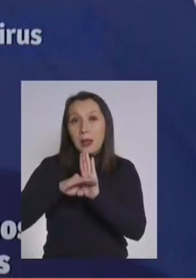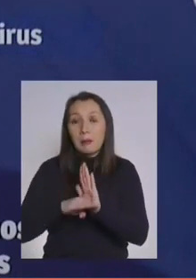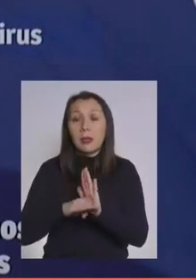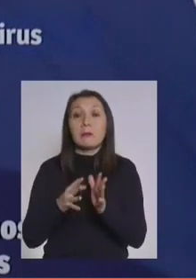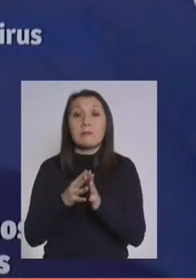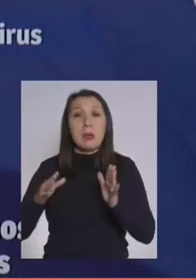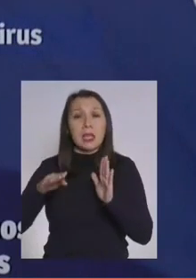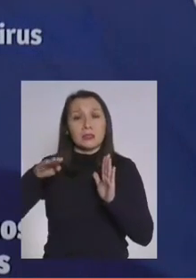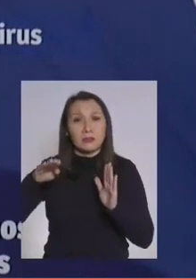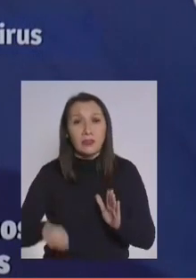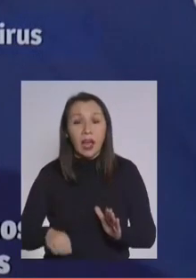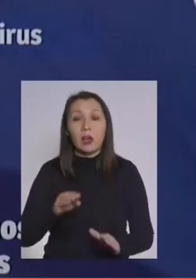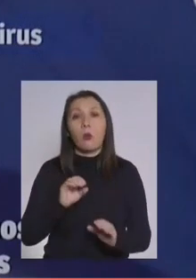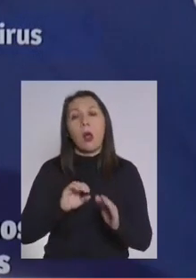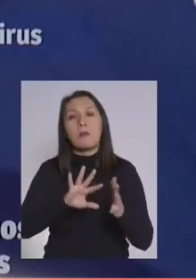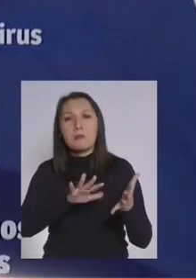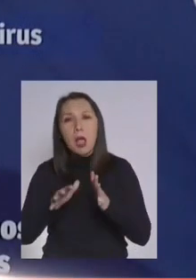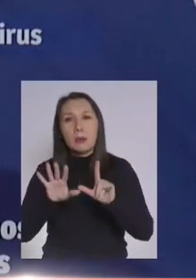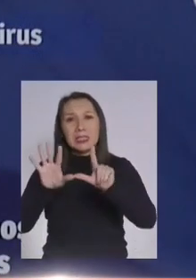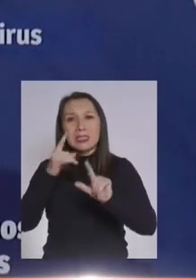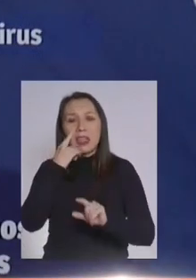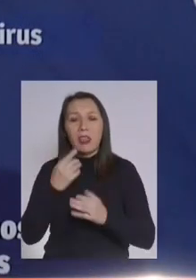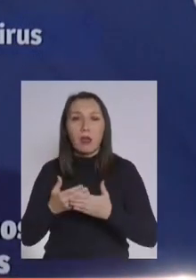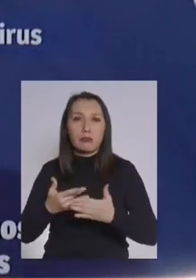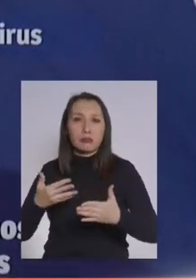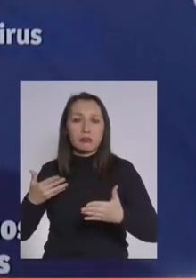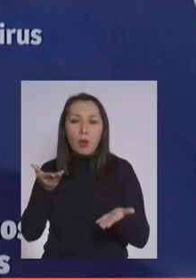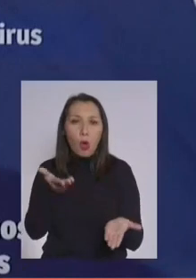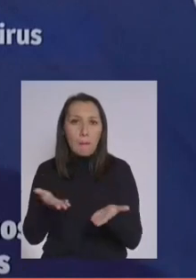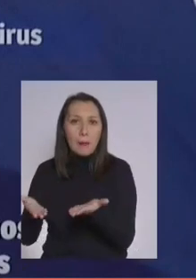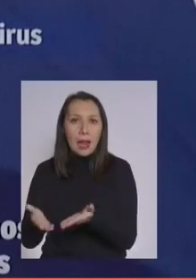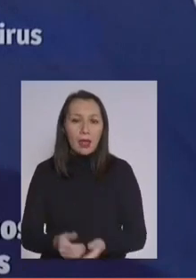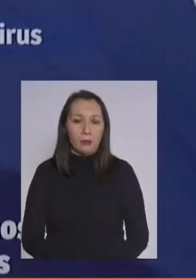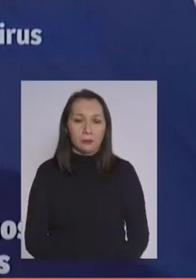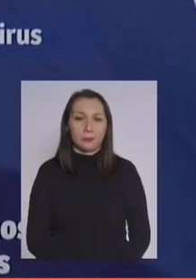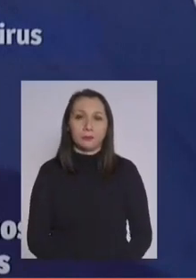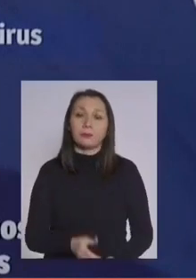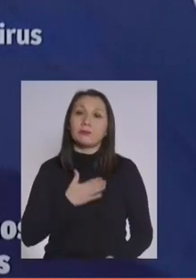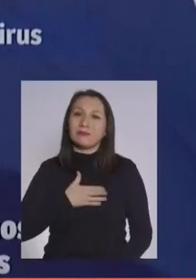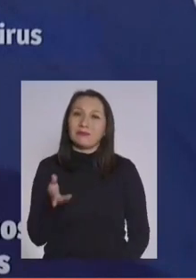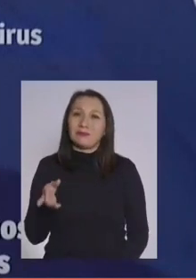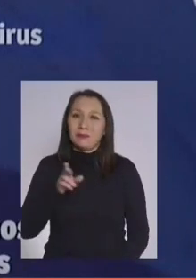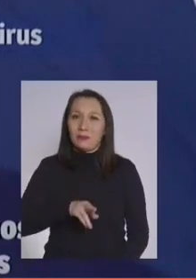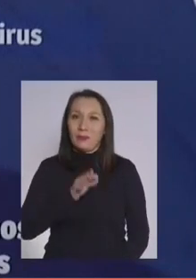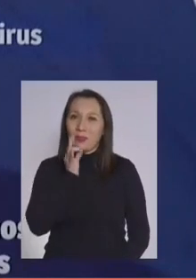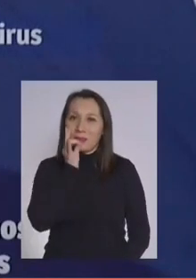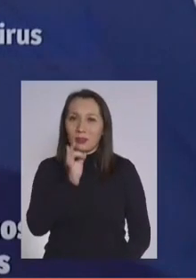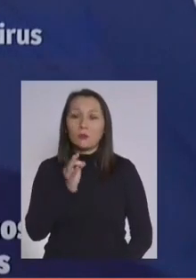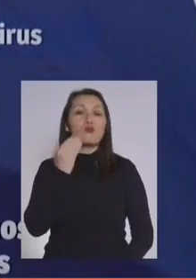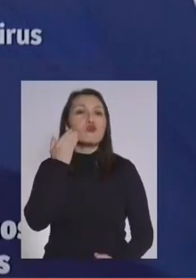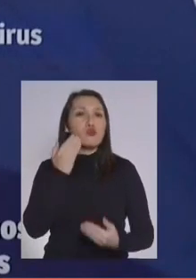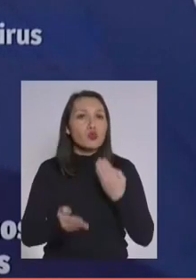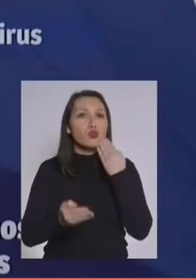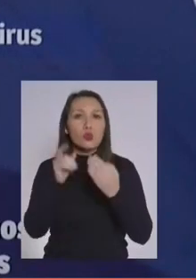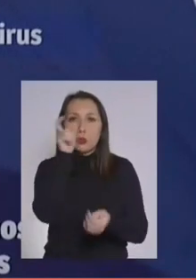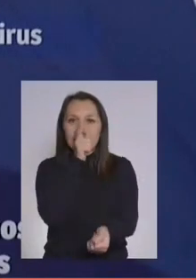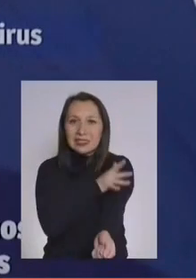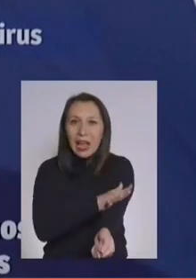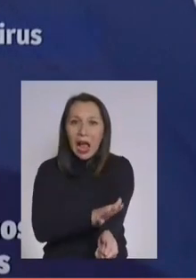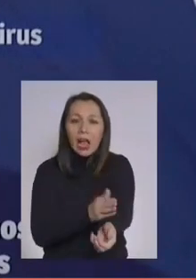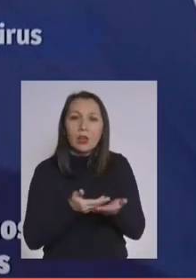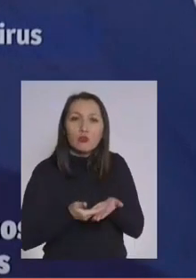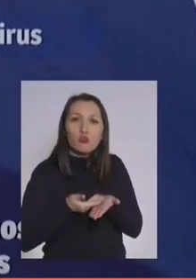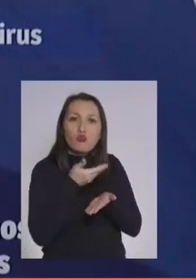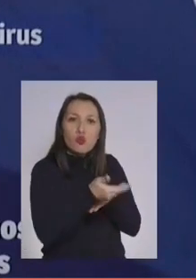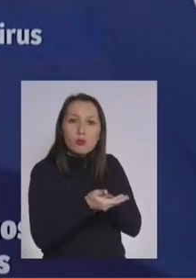más baja en promedio de los últimos 7 días queremos insistir en la donación de sangre